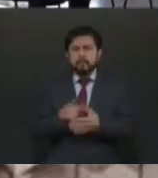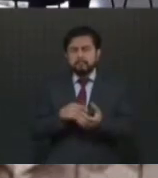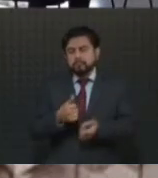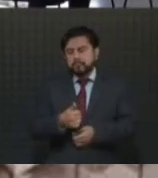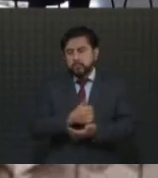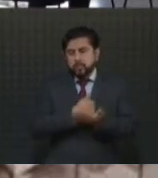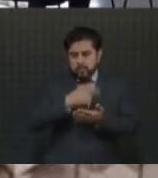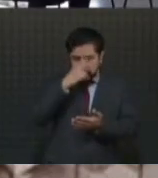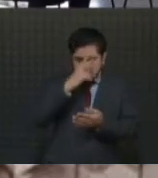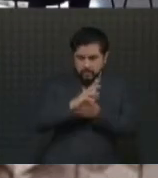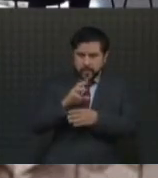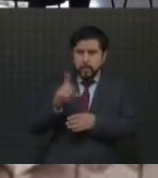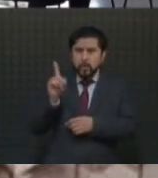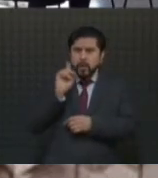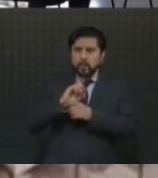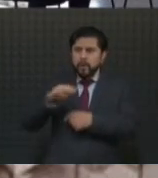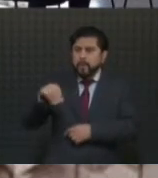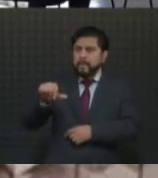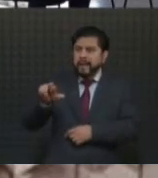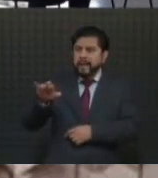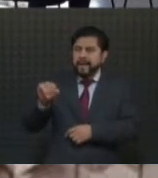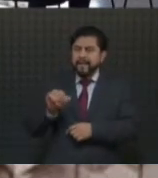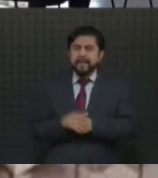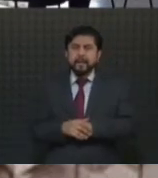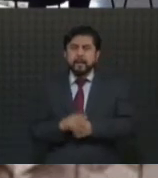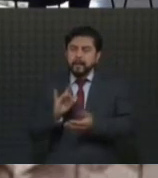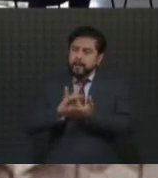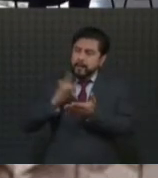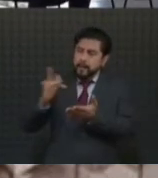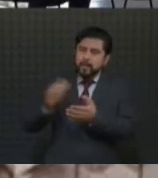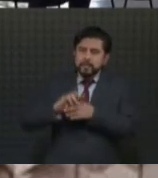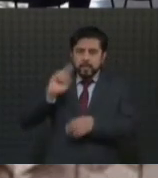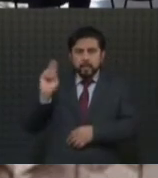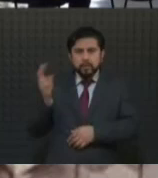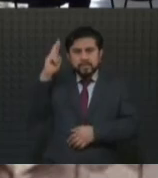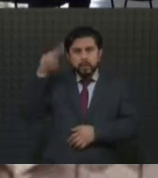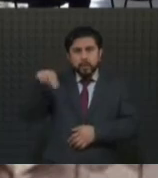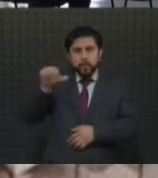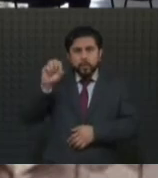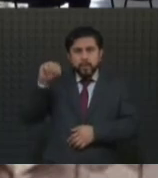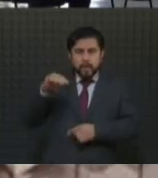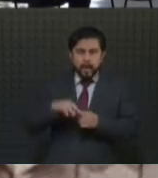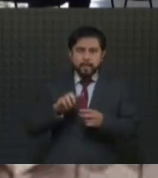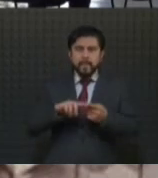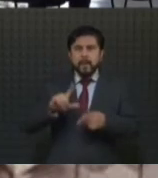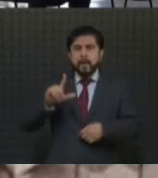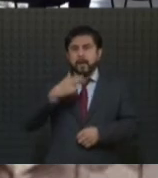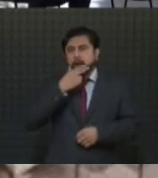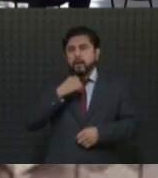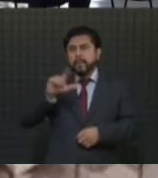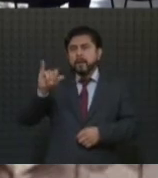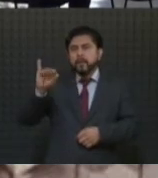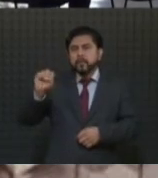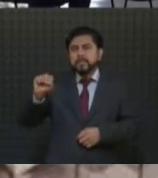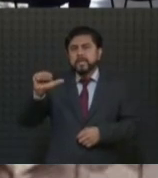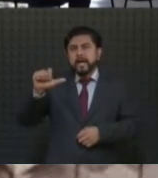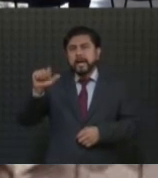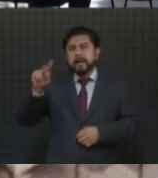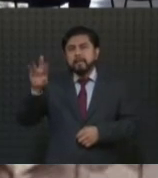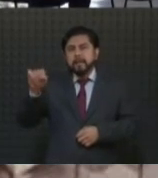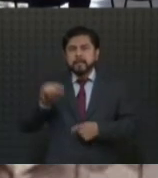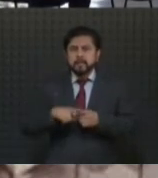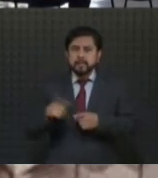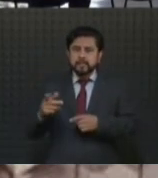conjunto con Marina, a la Universidad Nacional Autónoma de México, a Luis Álvarez y Casa, que nos ha acompañado en